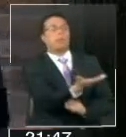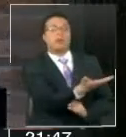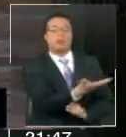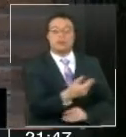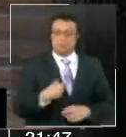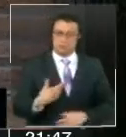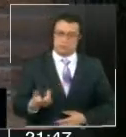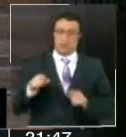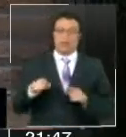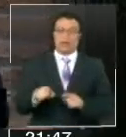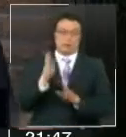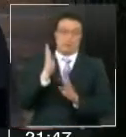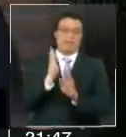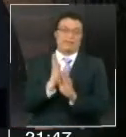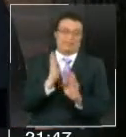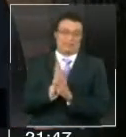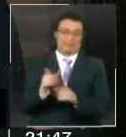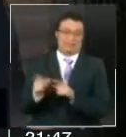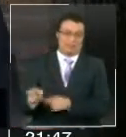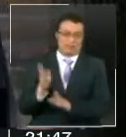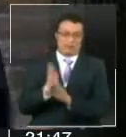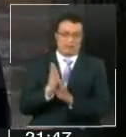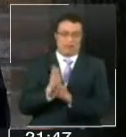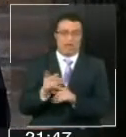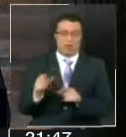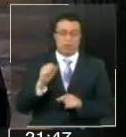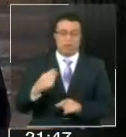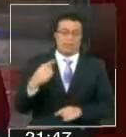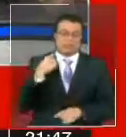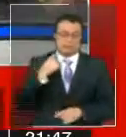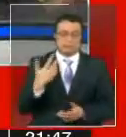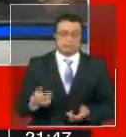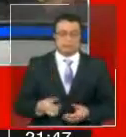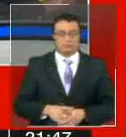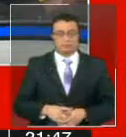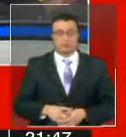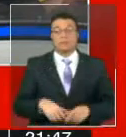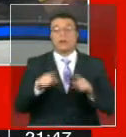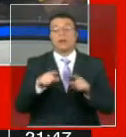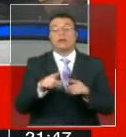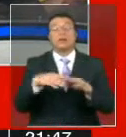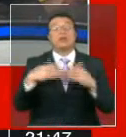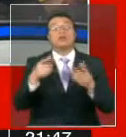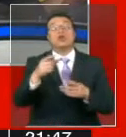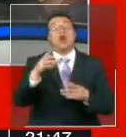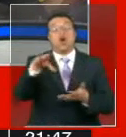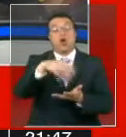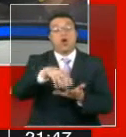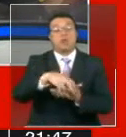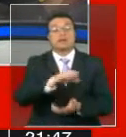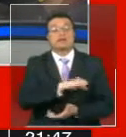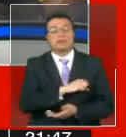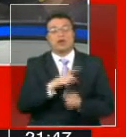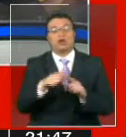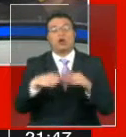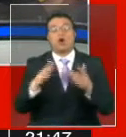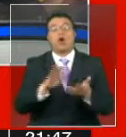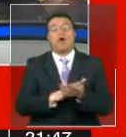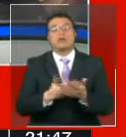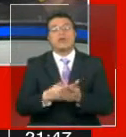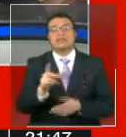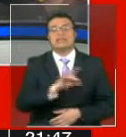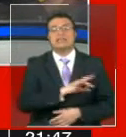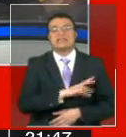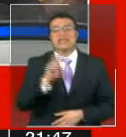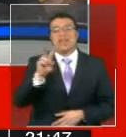gran traición que la puede afectar. Senador, y más allá de lo que pasa en la comuna de Santiago, ¿cómo cree usted que le va a ir a Chile